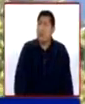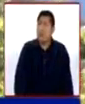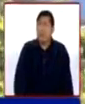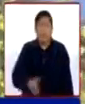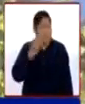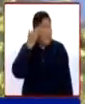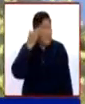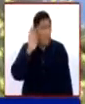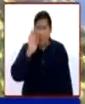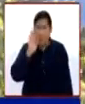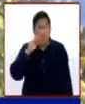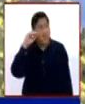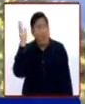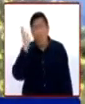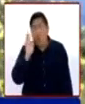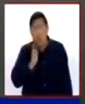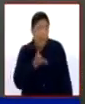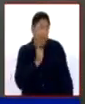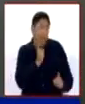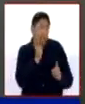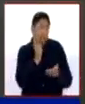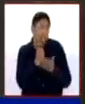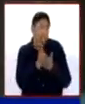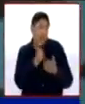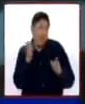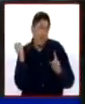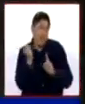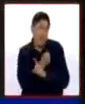No sé, nunca le reñí ni le he pegado.